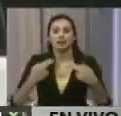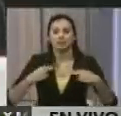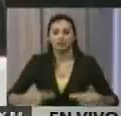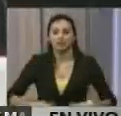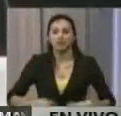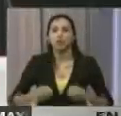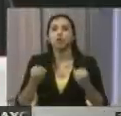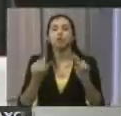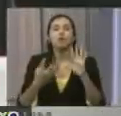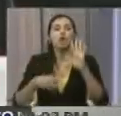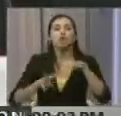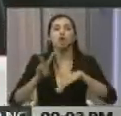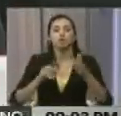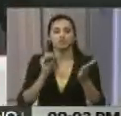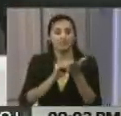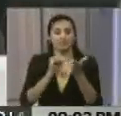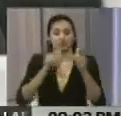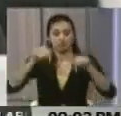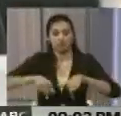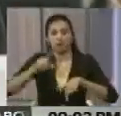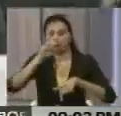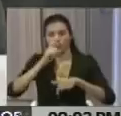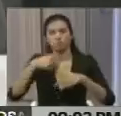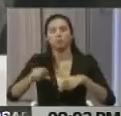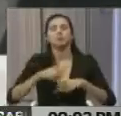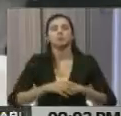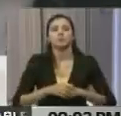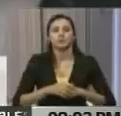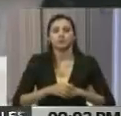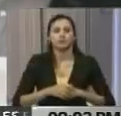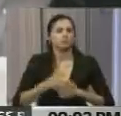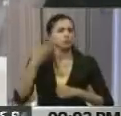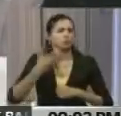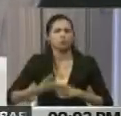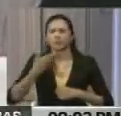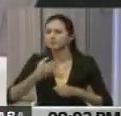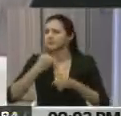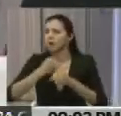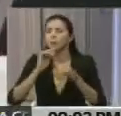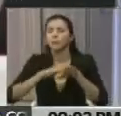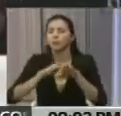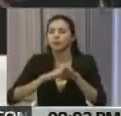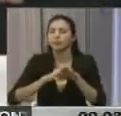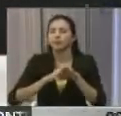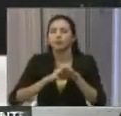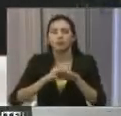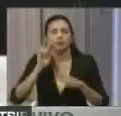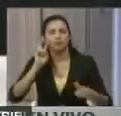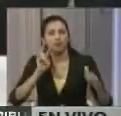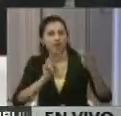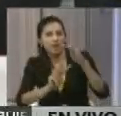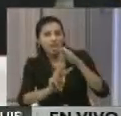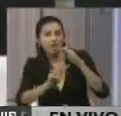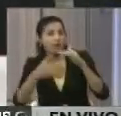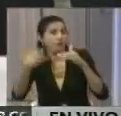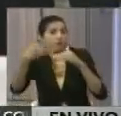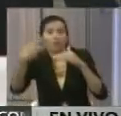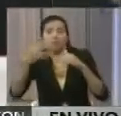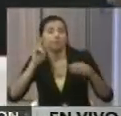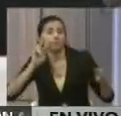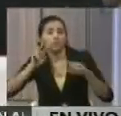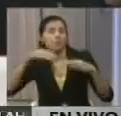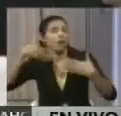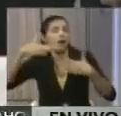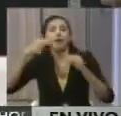encuentro número 12, ha venido cumpliendo un papel muy importante porque nos permite incluso ir mucho más allá de nuestras fronteras en el